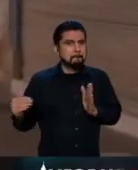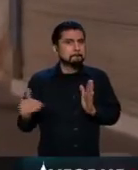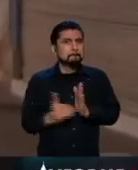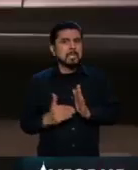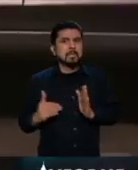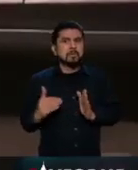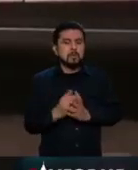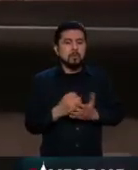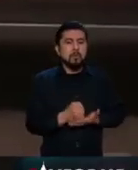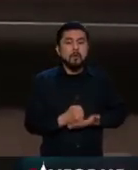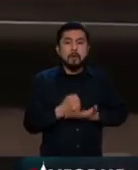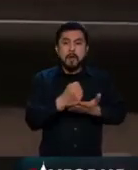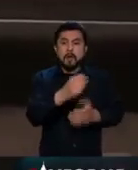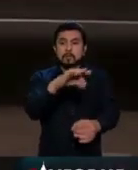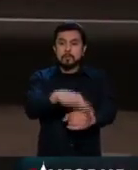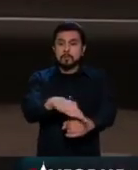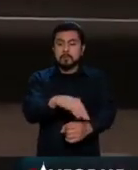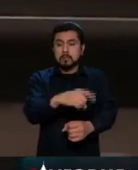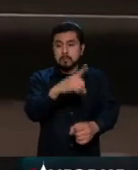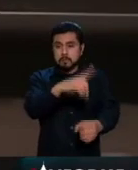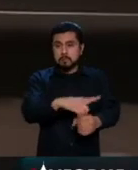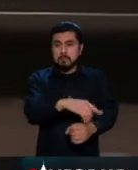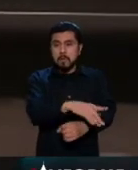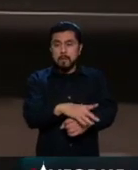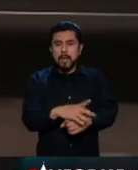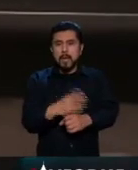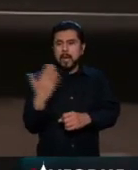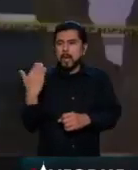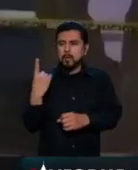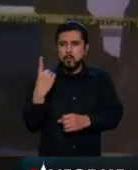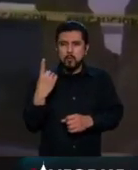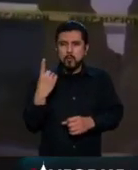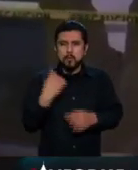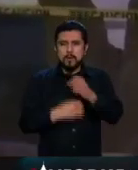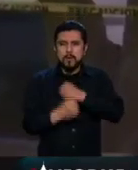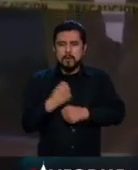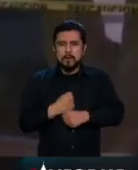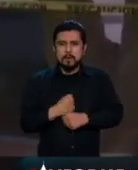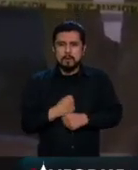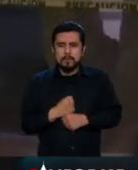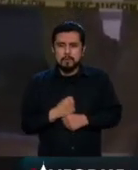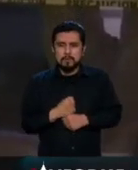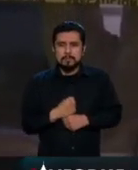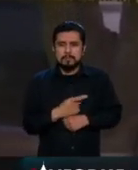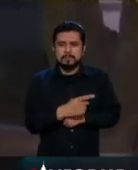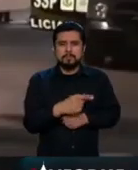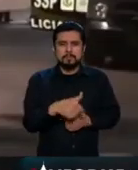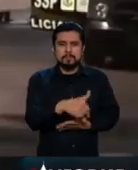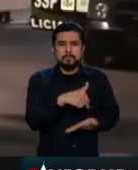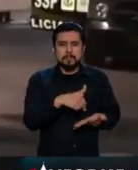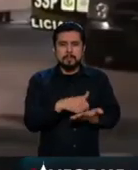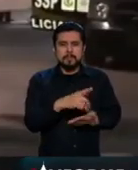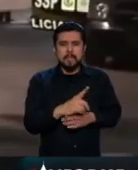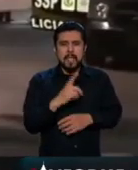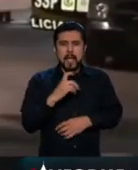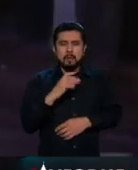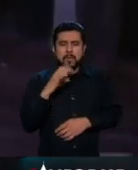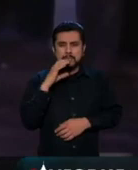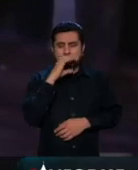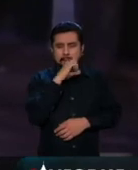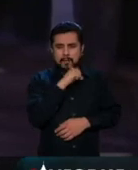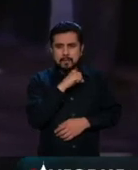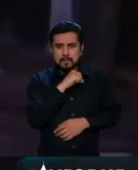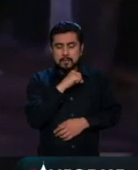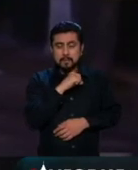el caso recientemente, hace un año, en Aguascalientes, en